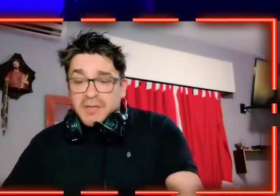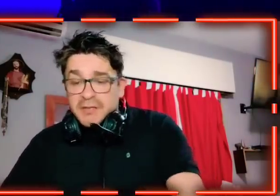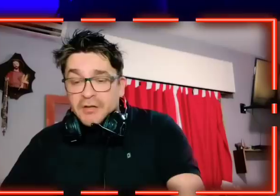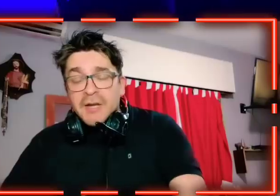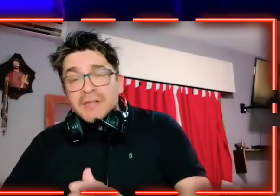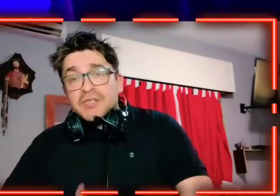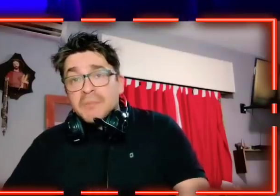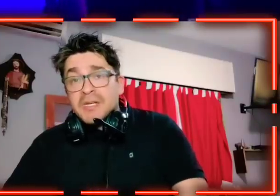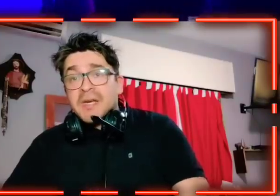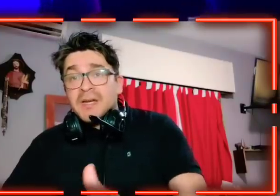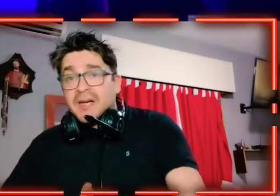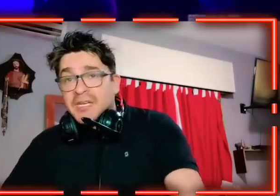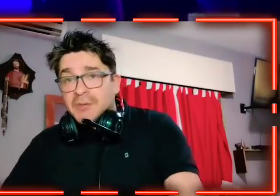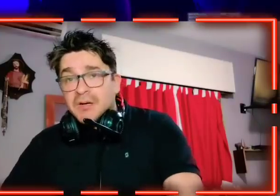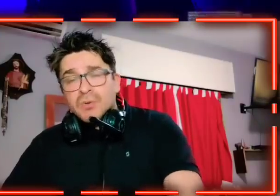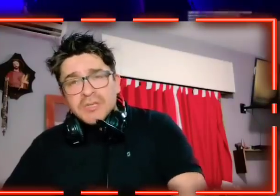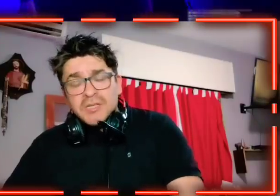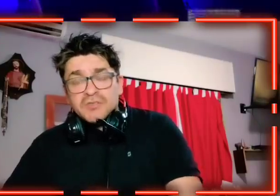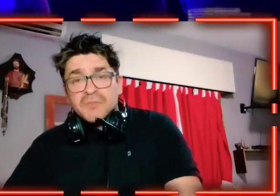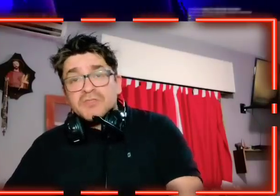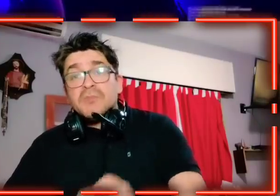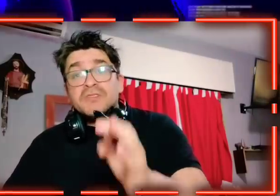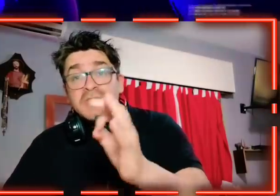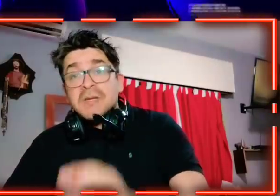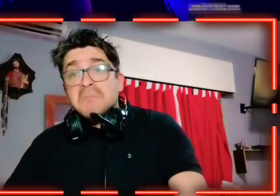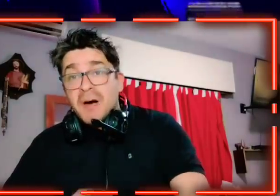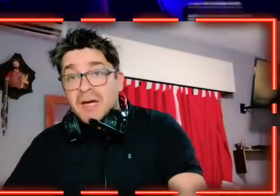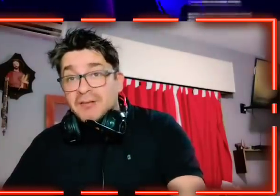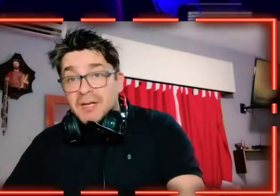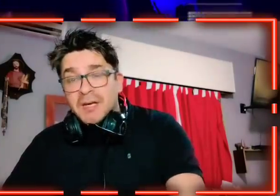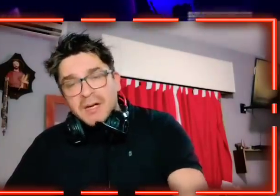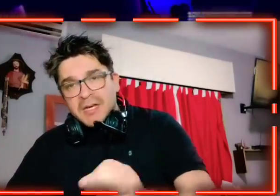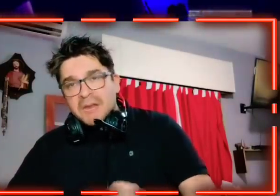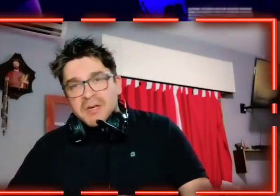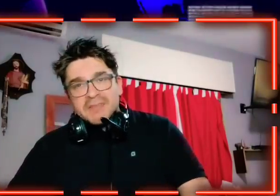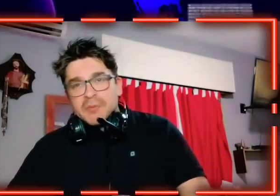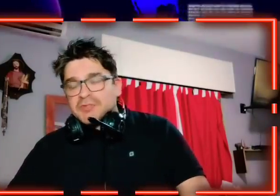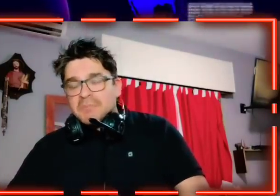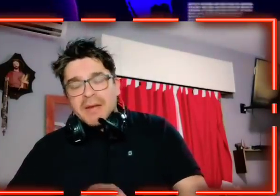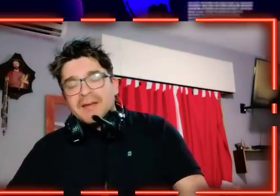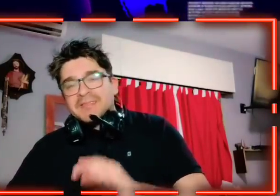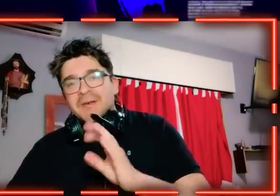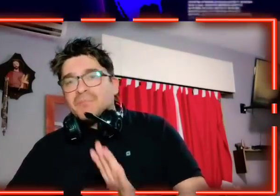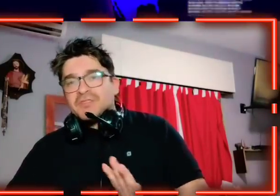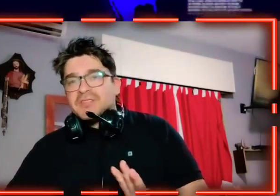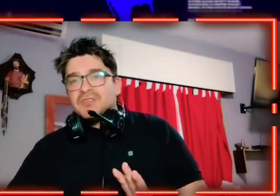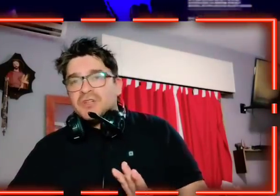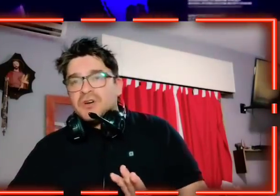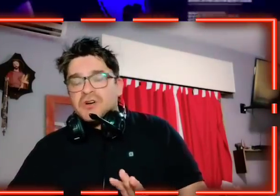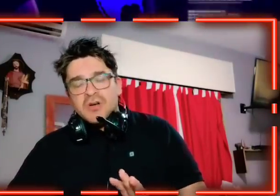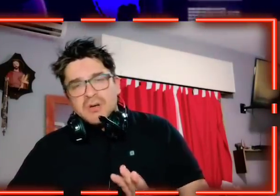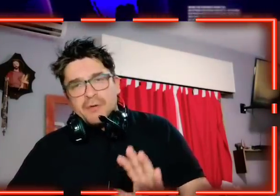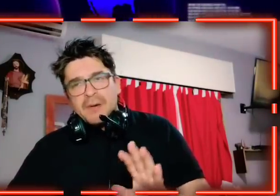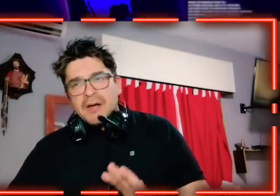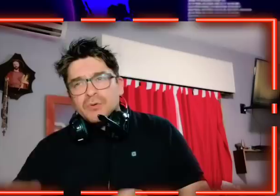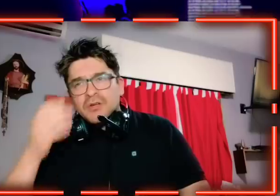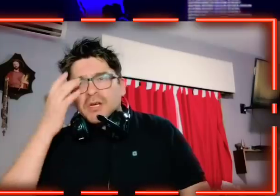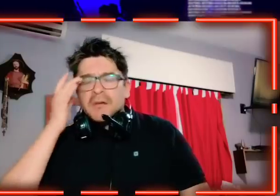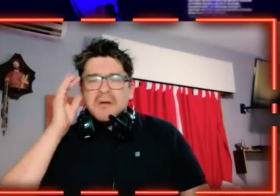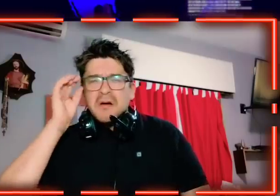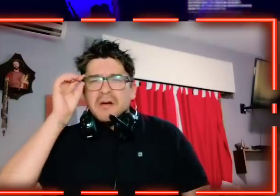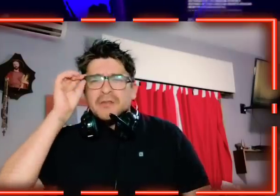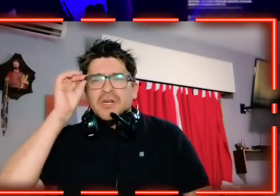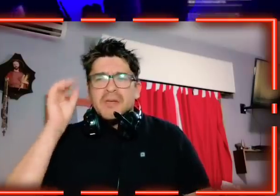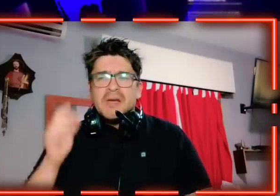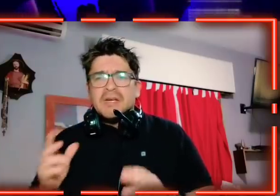unidos, como siempre te digo, Latinoamérica y el Caribe, unidos, somos imparables. Créanme que seremos imparables 100%, loco, por más que